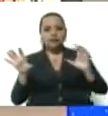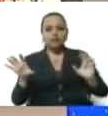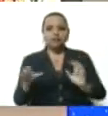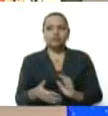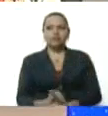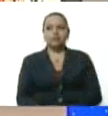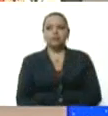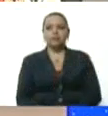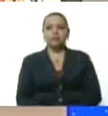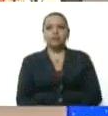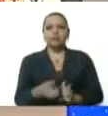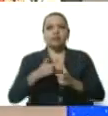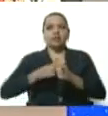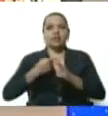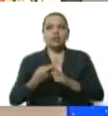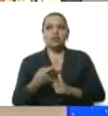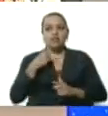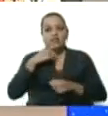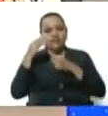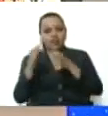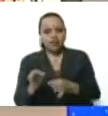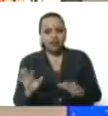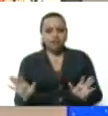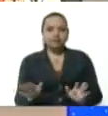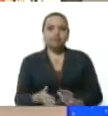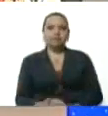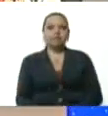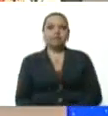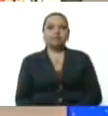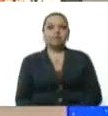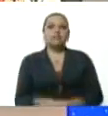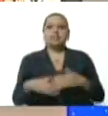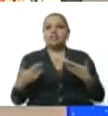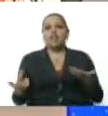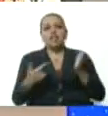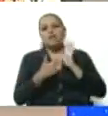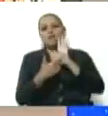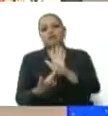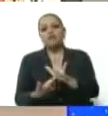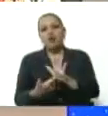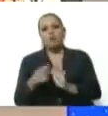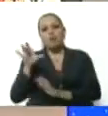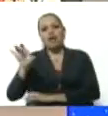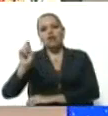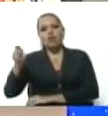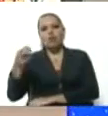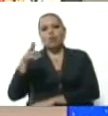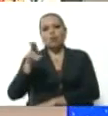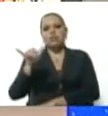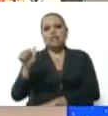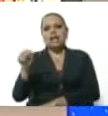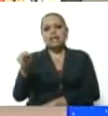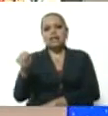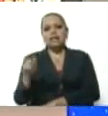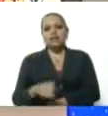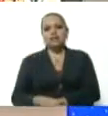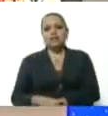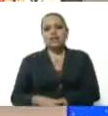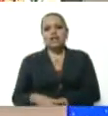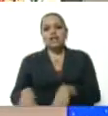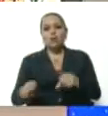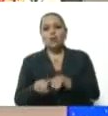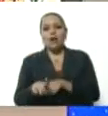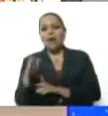partes. Así que, en realidad, ¿qué ha demostrado Guyana? Ha demostrado ser un espejo